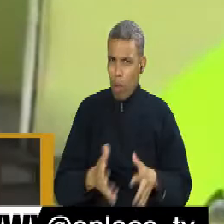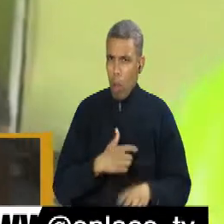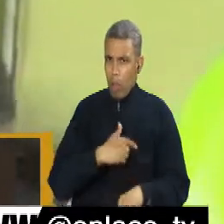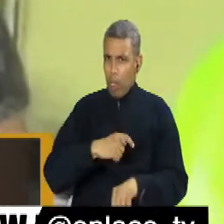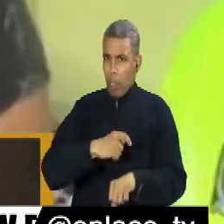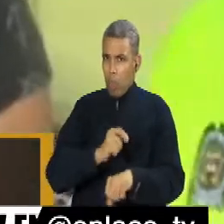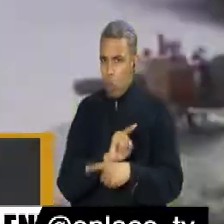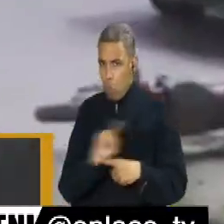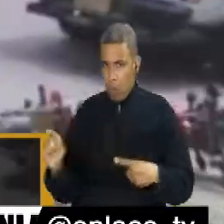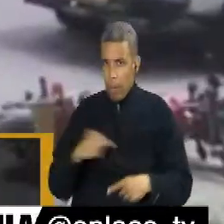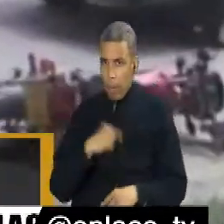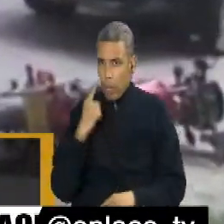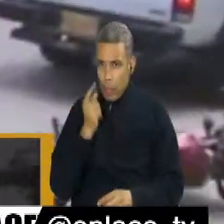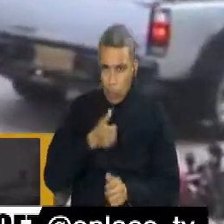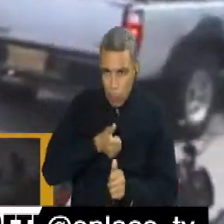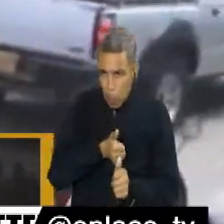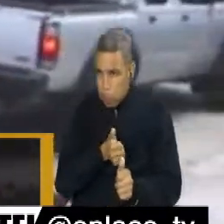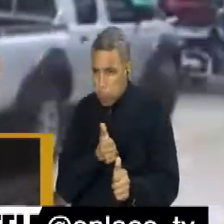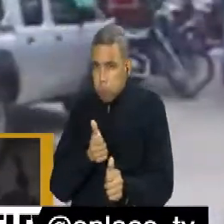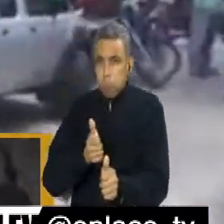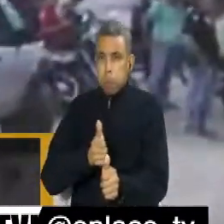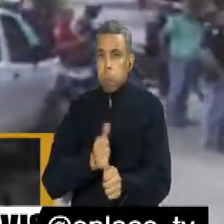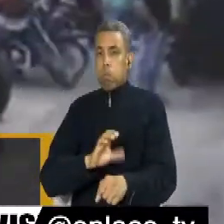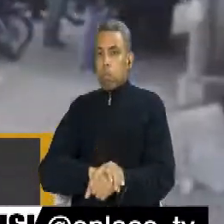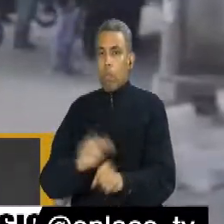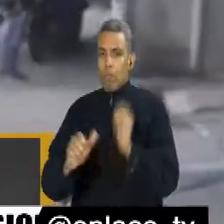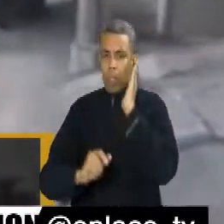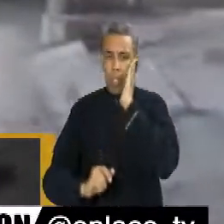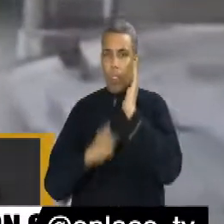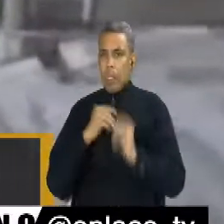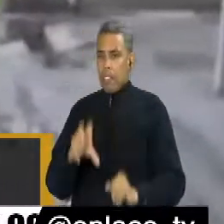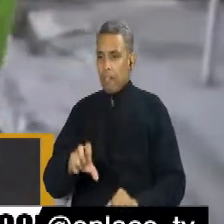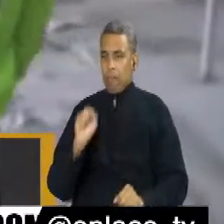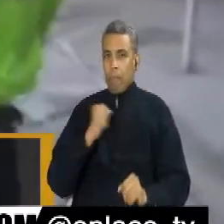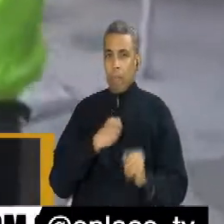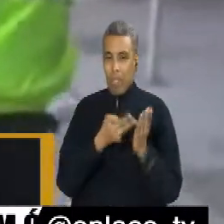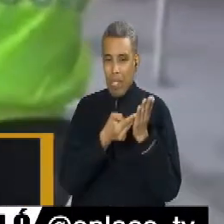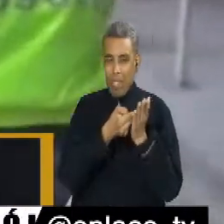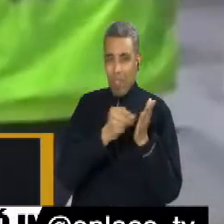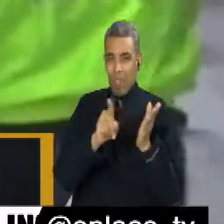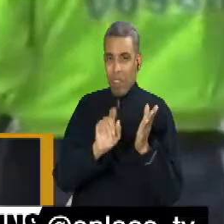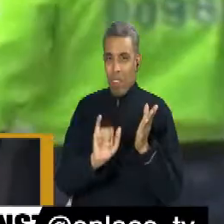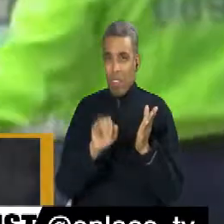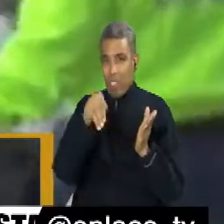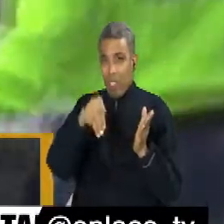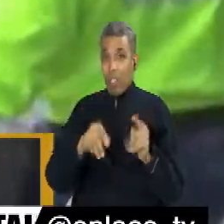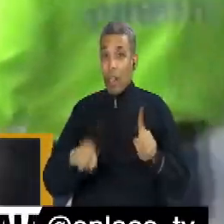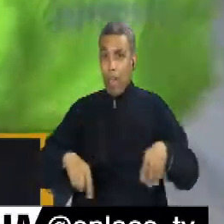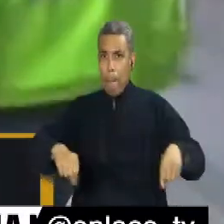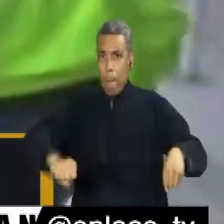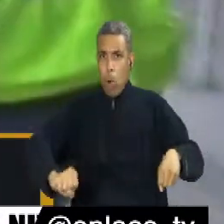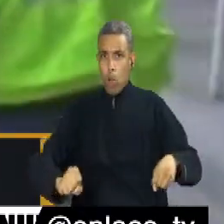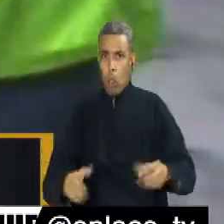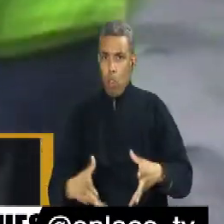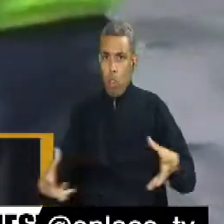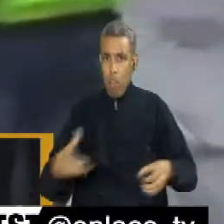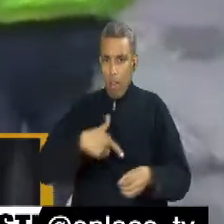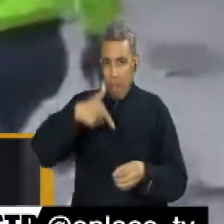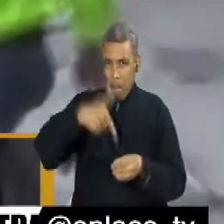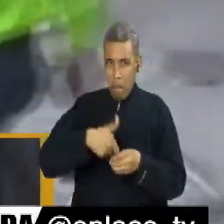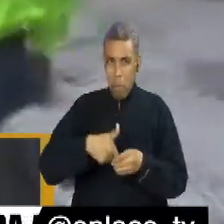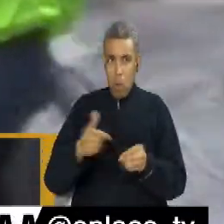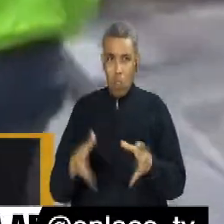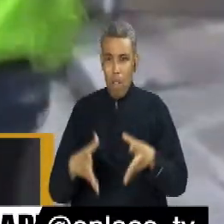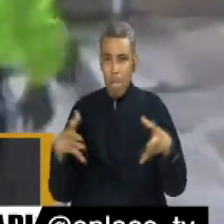una semana. La policía les incautó un celular, una SIM card y una moto de alto cilindraje, la cual era al parecer utilizada por los